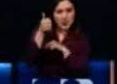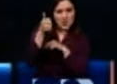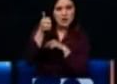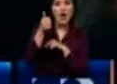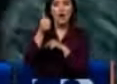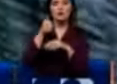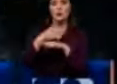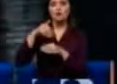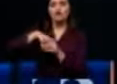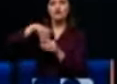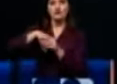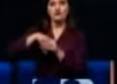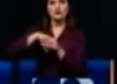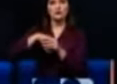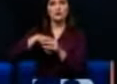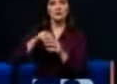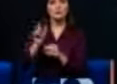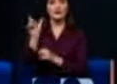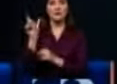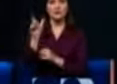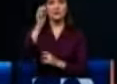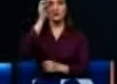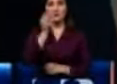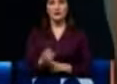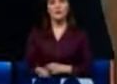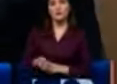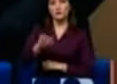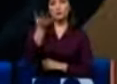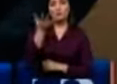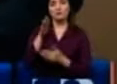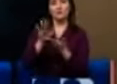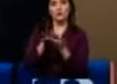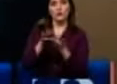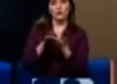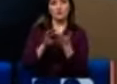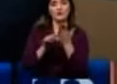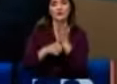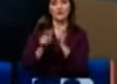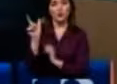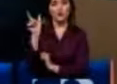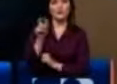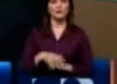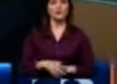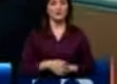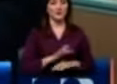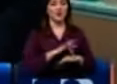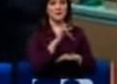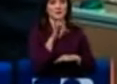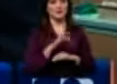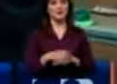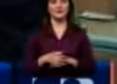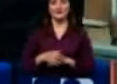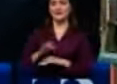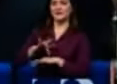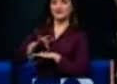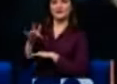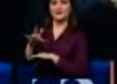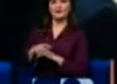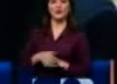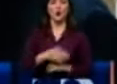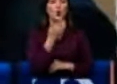momento de sacar la cédula. Señor, buenos días, estamos en vivo, buenos días. Disculpe, sacando la cédula. Así es la verdad. ¿Madrugó? Sí, madrugué. ¿Cómo hizo